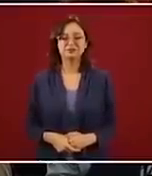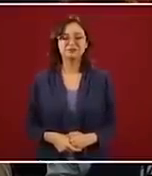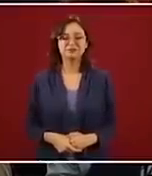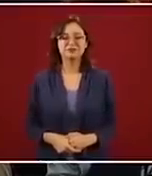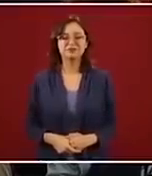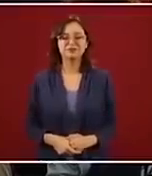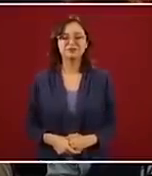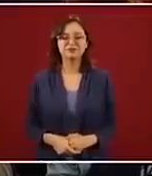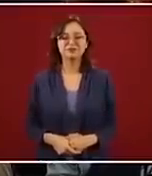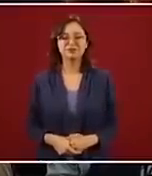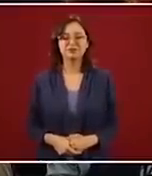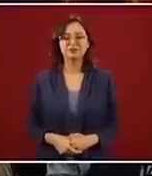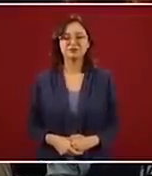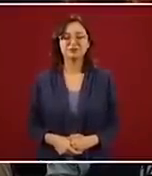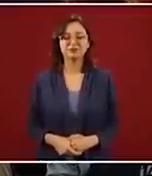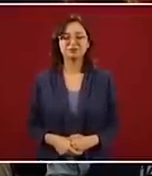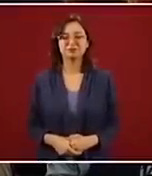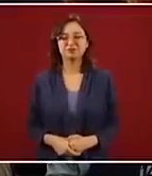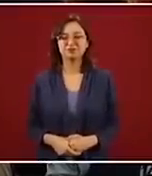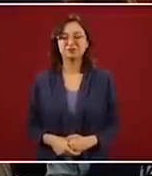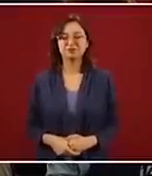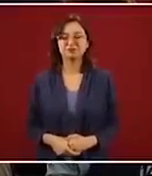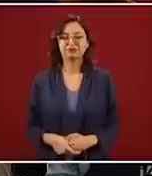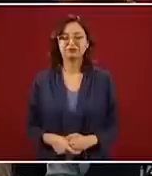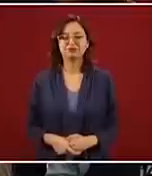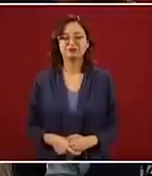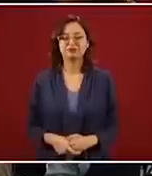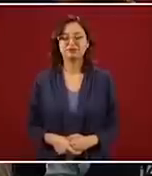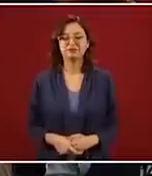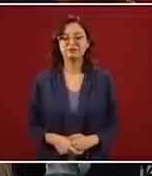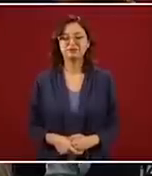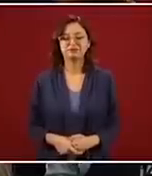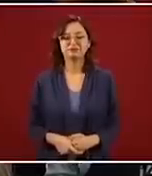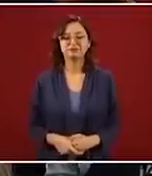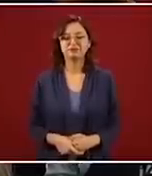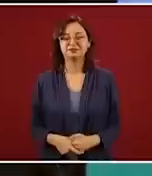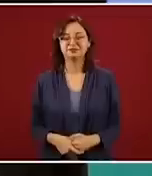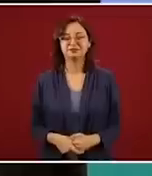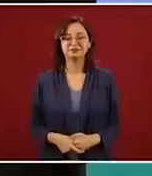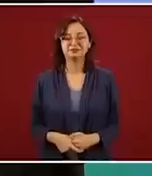¿Qué respondió? Todavía no hay respuesta. También